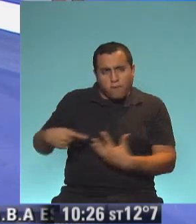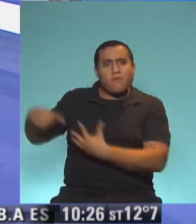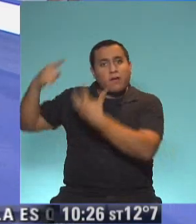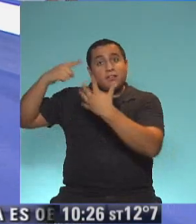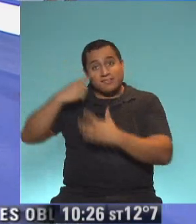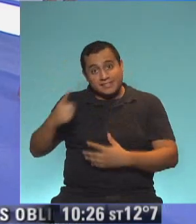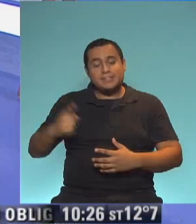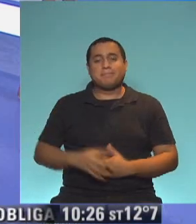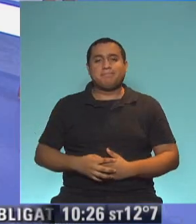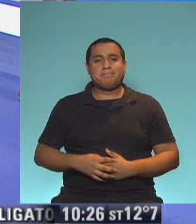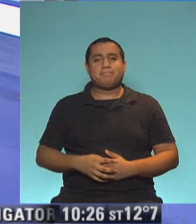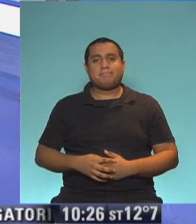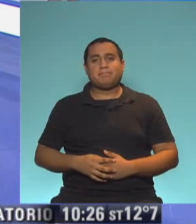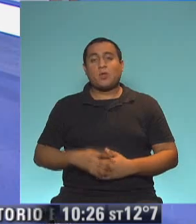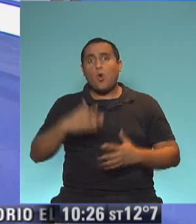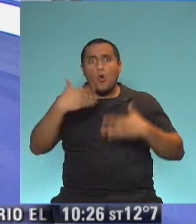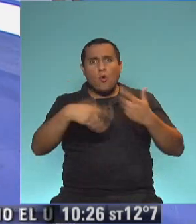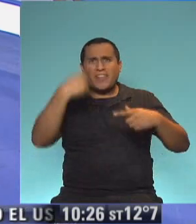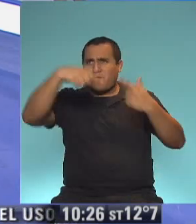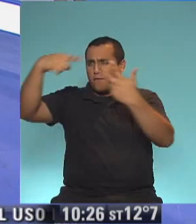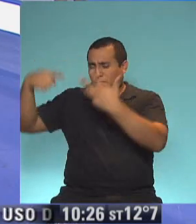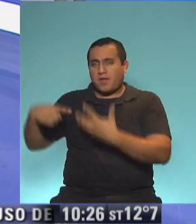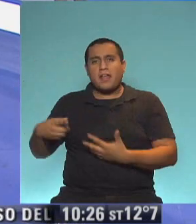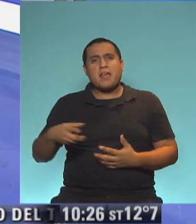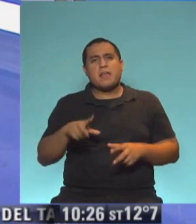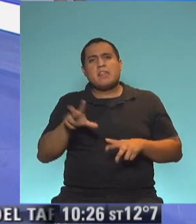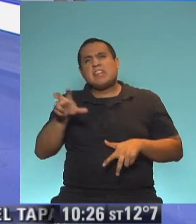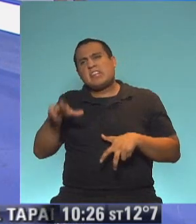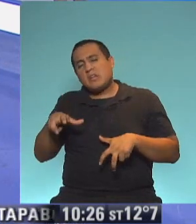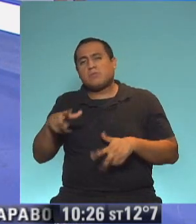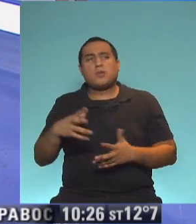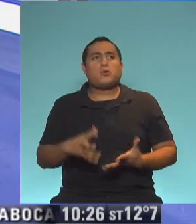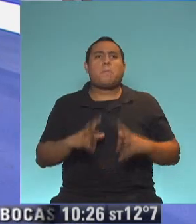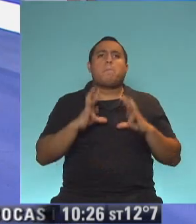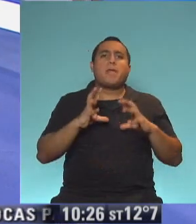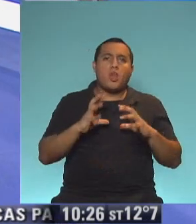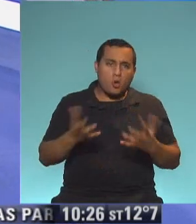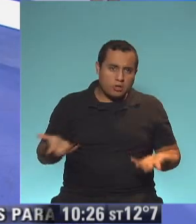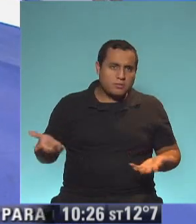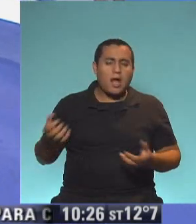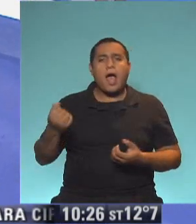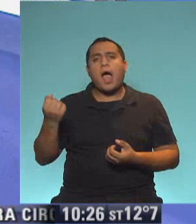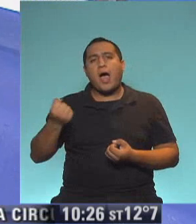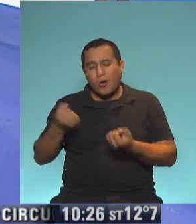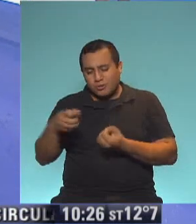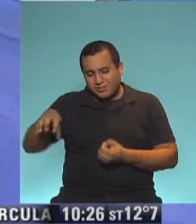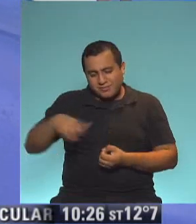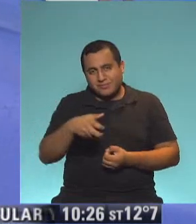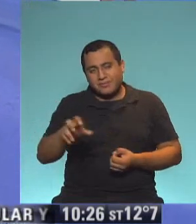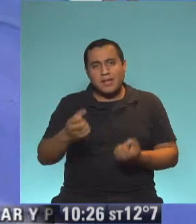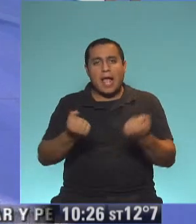vemos en la...? Un montón de juguetes. El dinosaurio, una pelota, autitos,